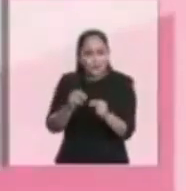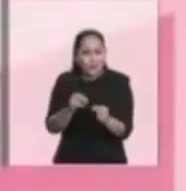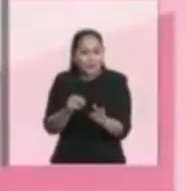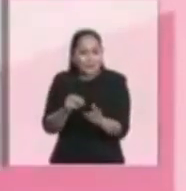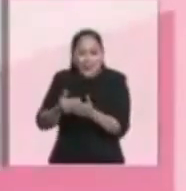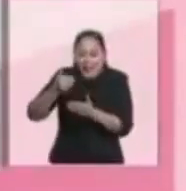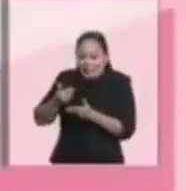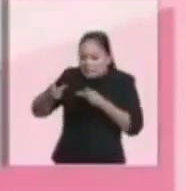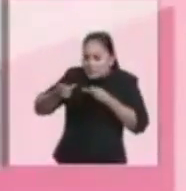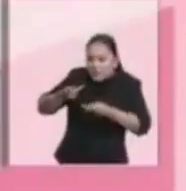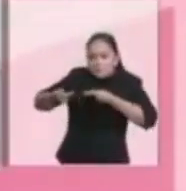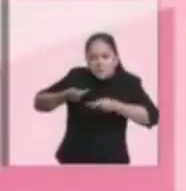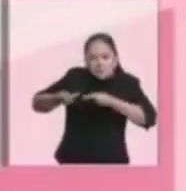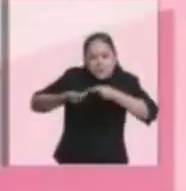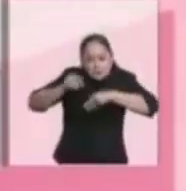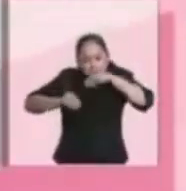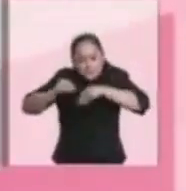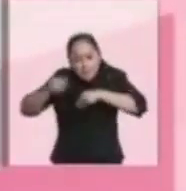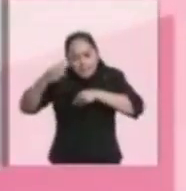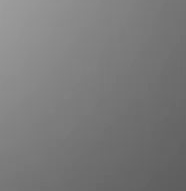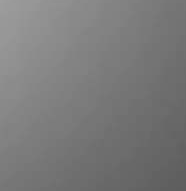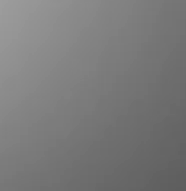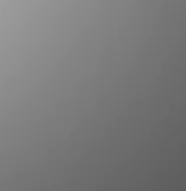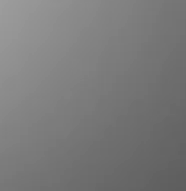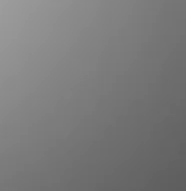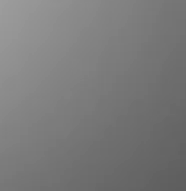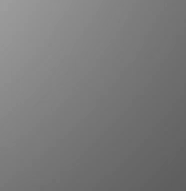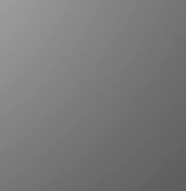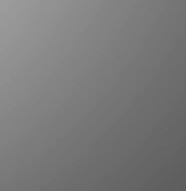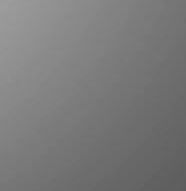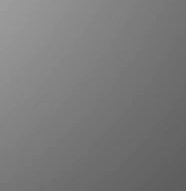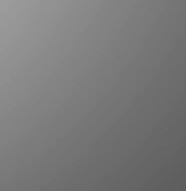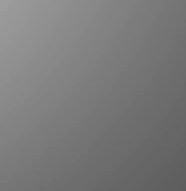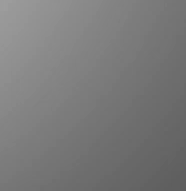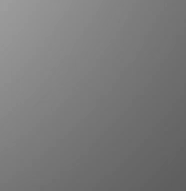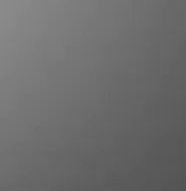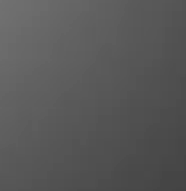finalmente contar con 42 personas en el foro notimex